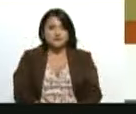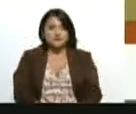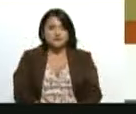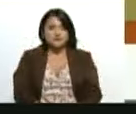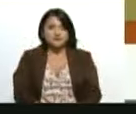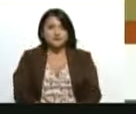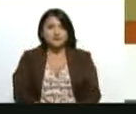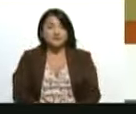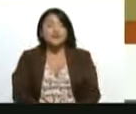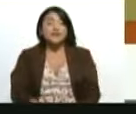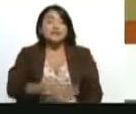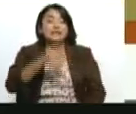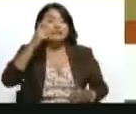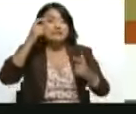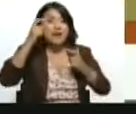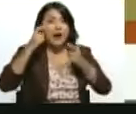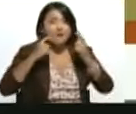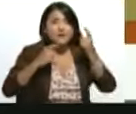El comandante Chávez